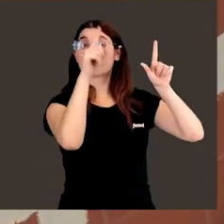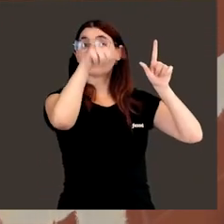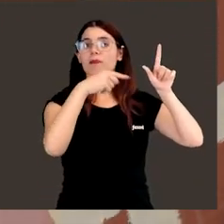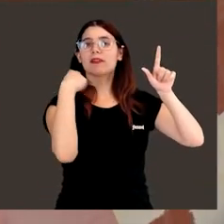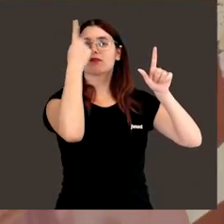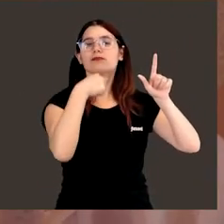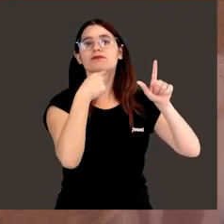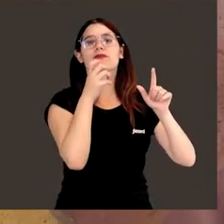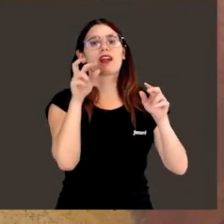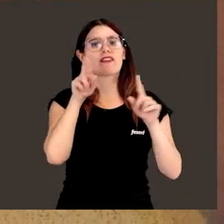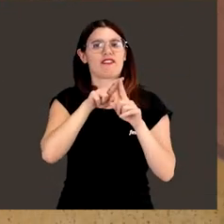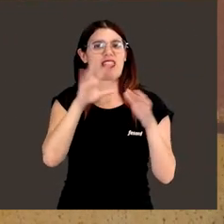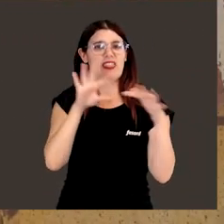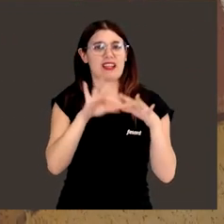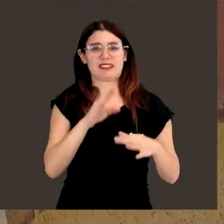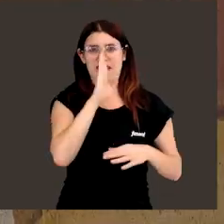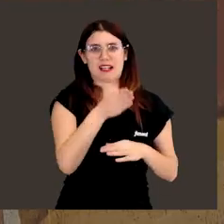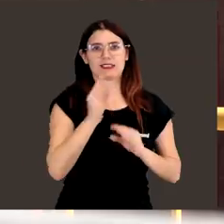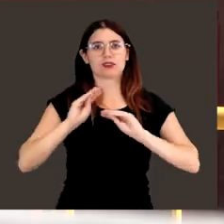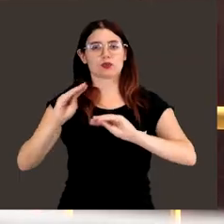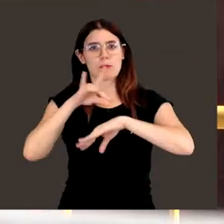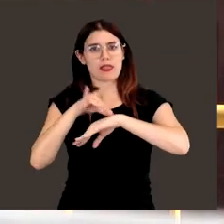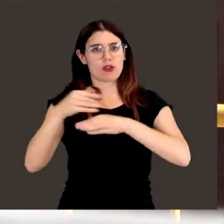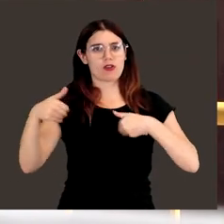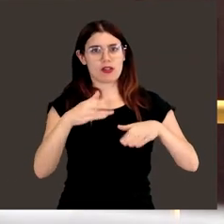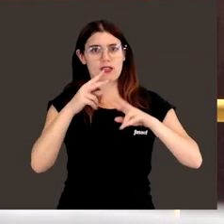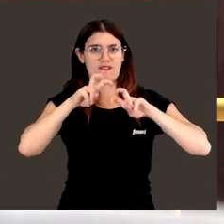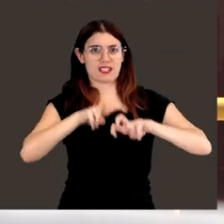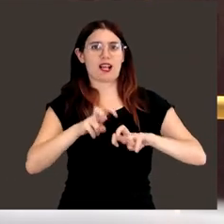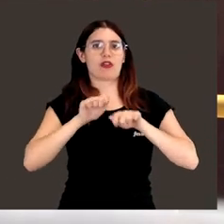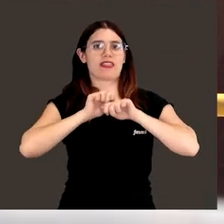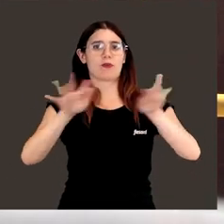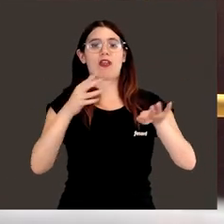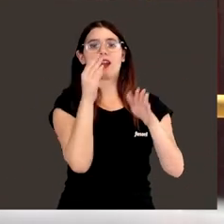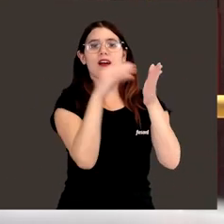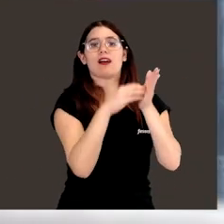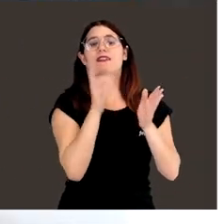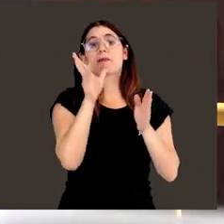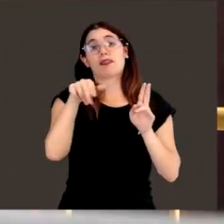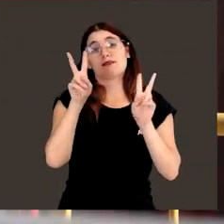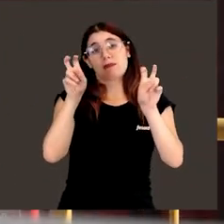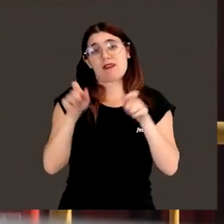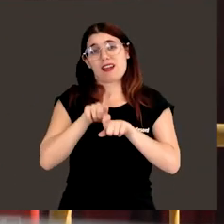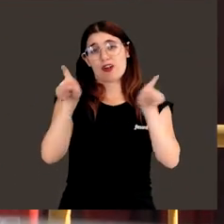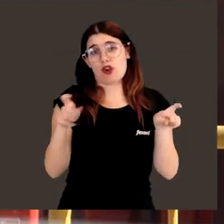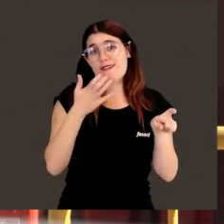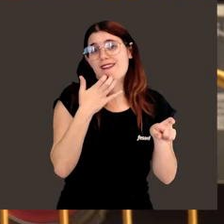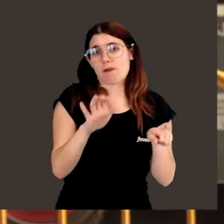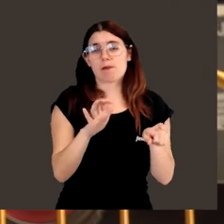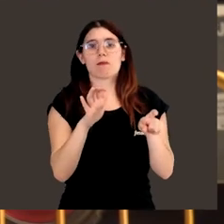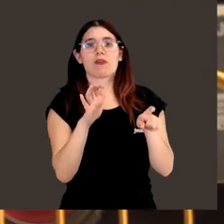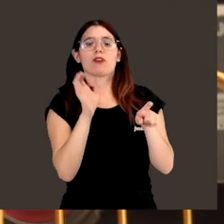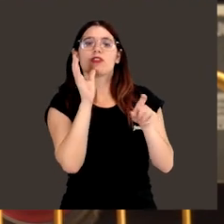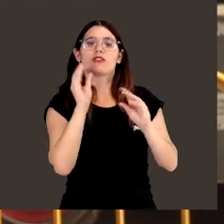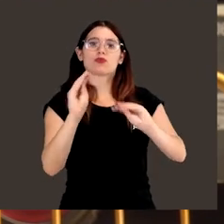Bersabé incorpora referencias directas a la trayectoria de la médica, investigadora y divulgadora valenciana. La parte de ginecología y todo el